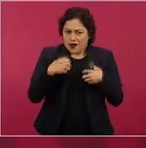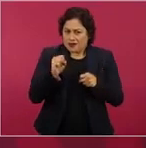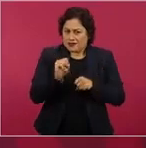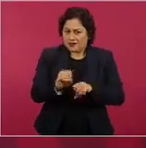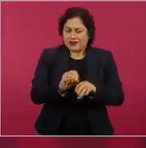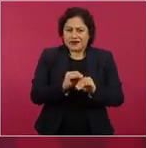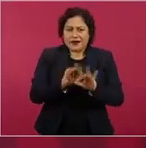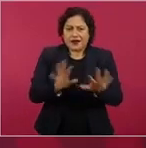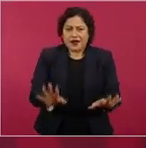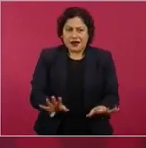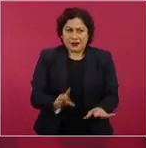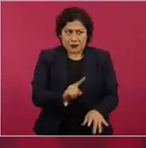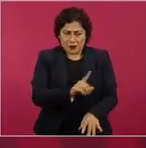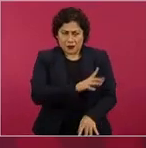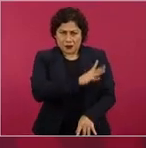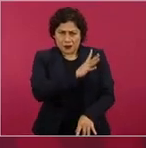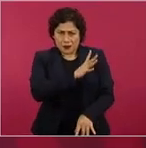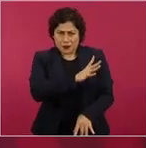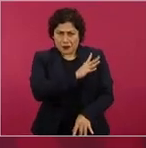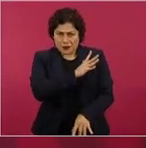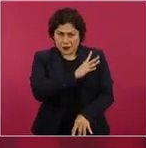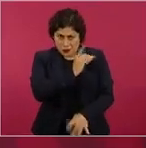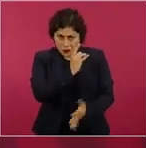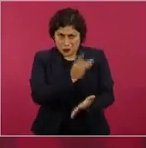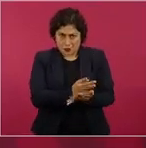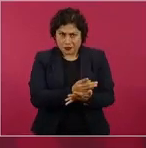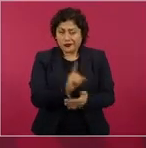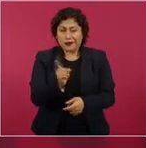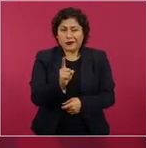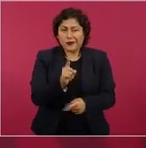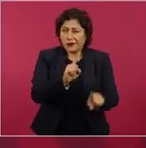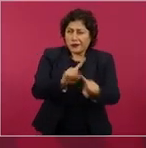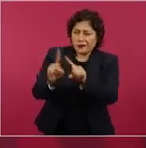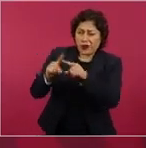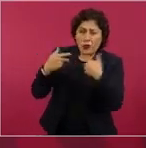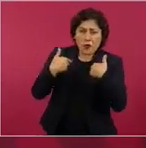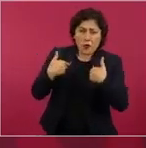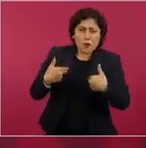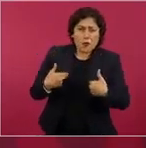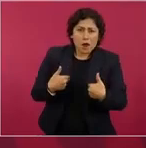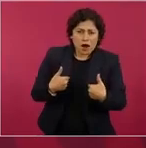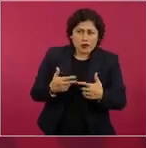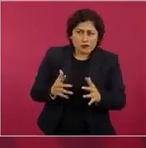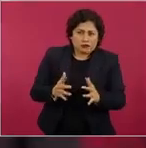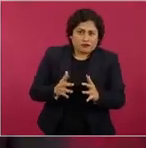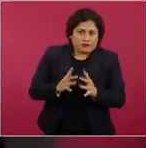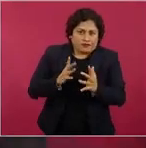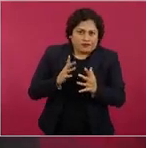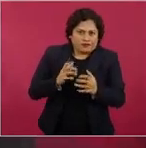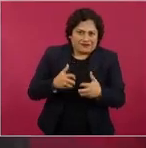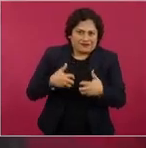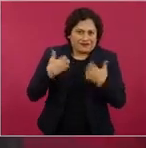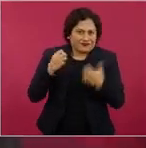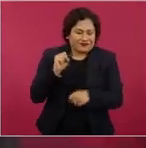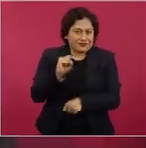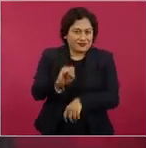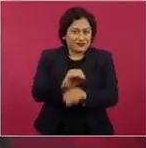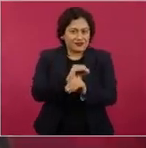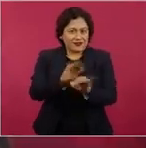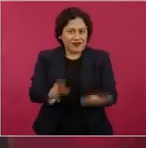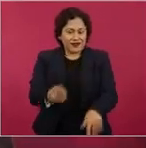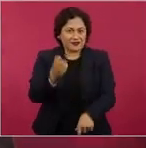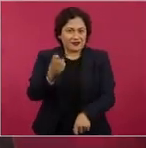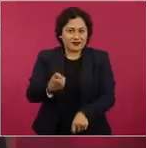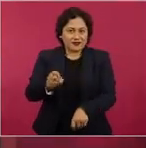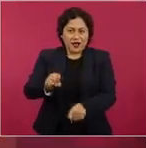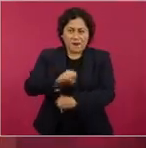a cualquier ser humano. Ayer mismo, en